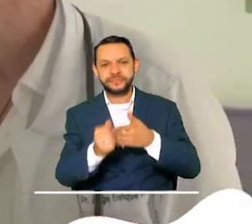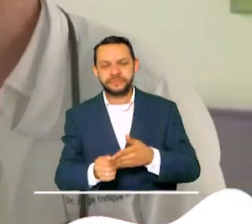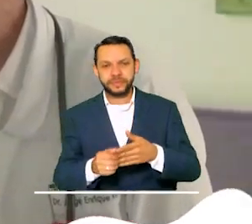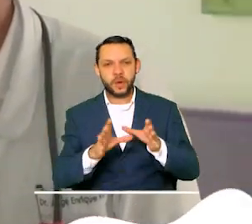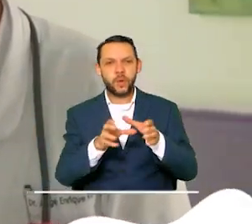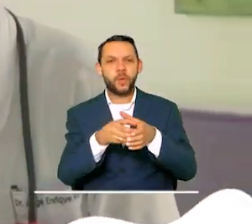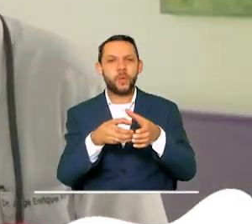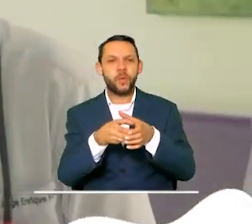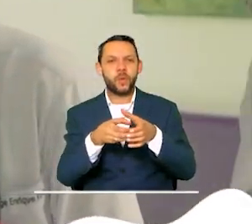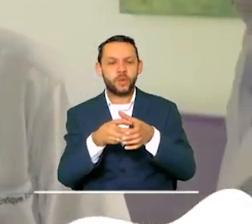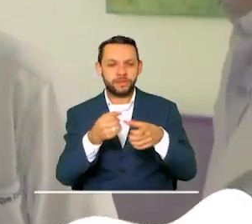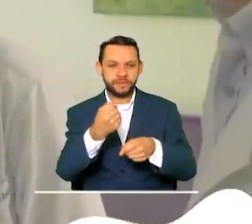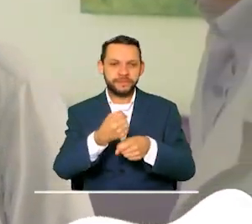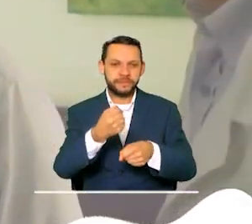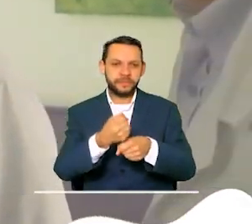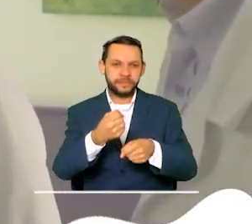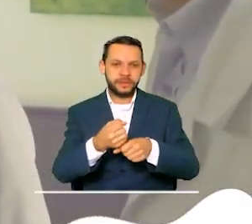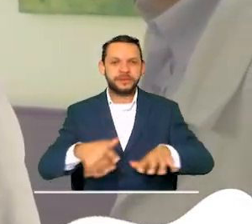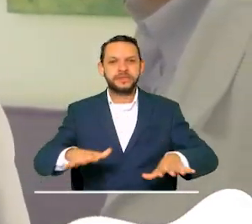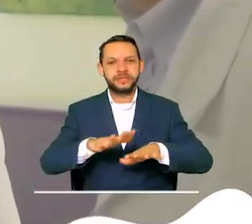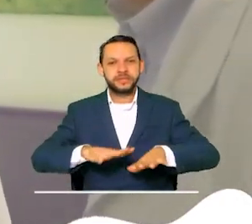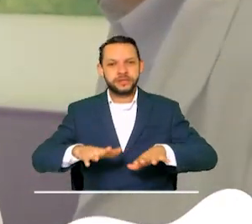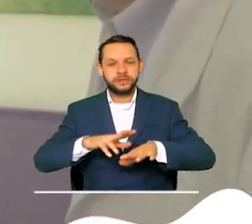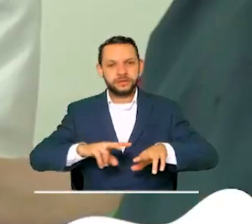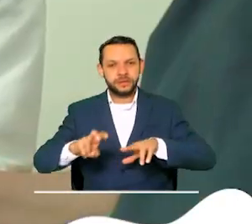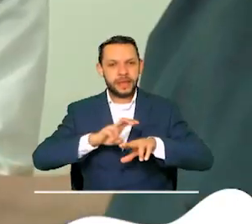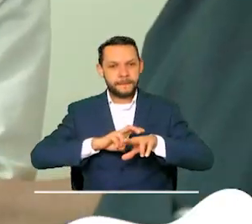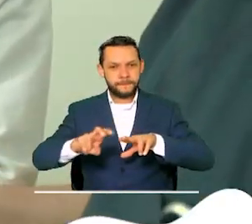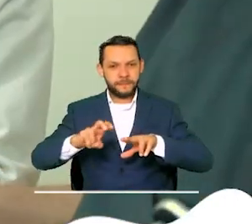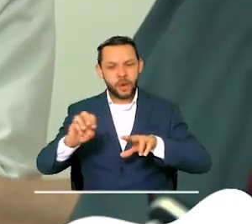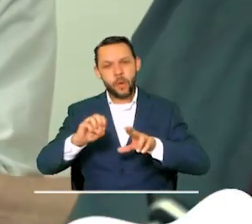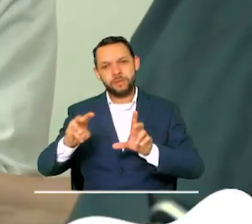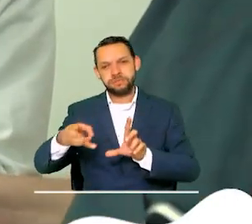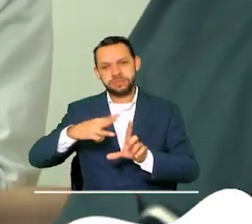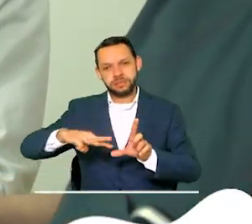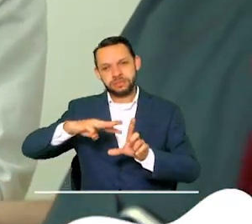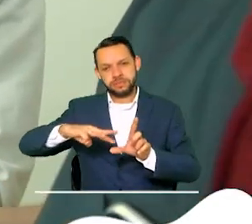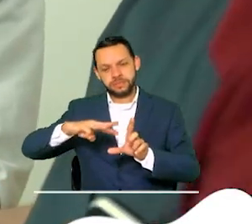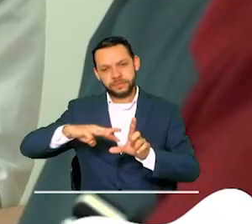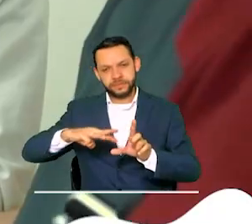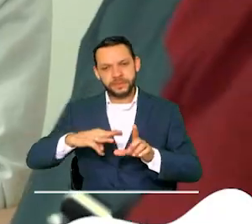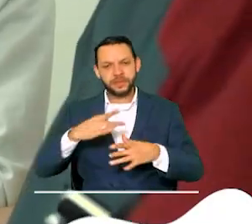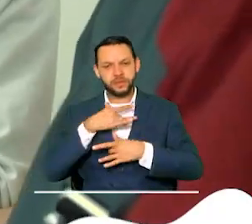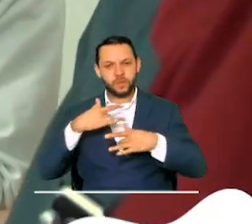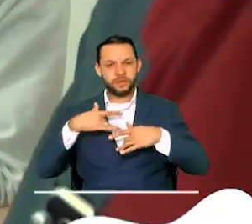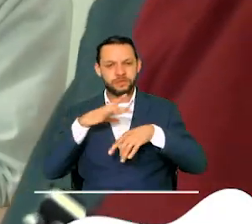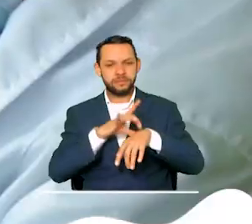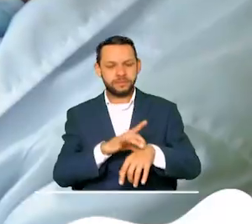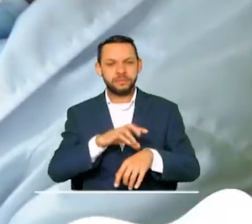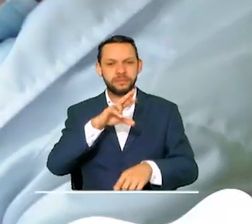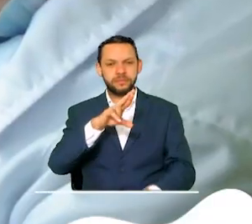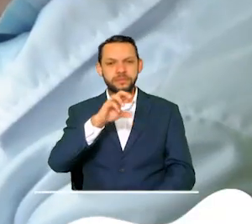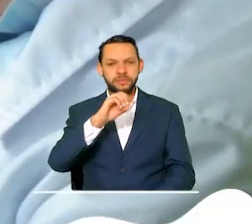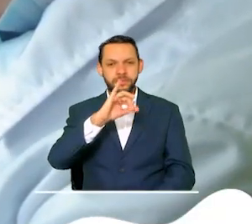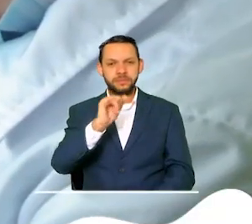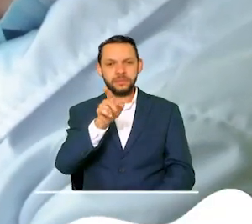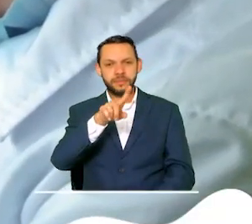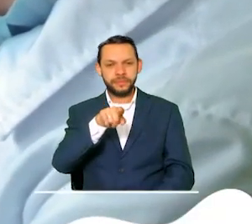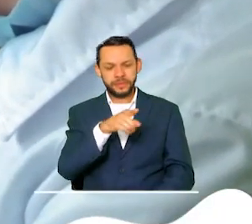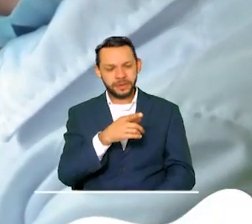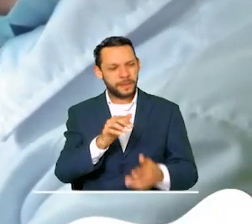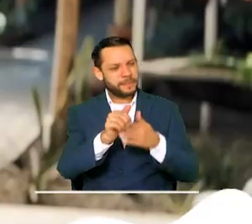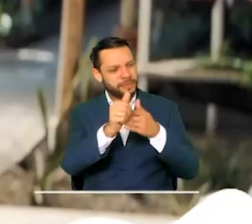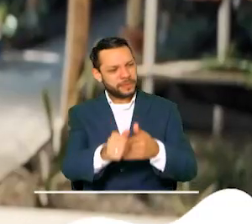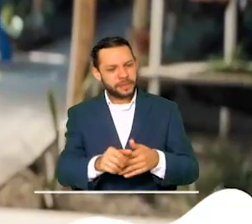equipo interdisciplinar del Parque de la Salud, quienes trabajan en equipo para evaluar los resultados y proporcionar el mejor